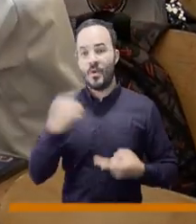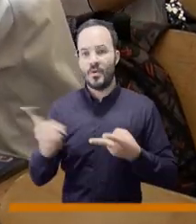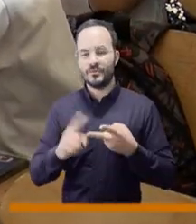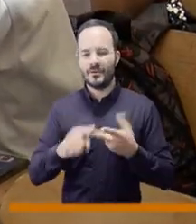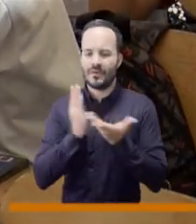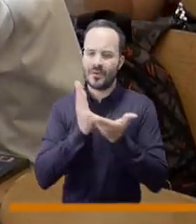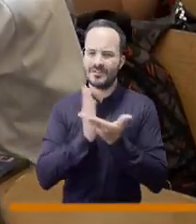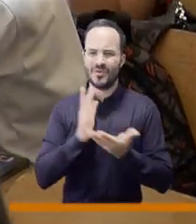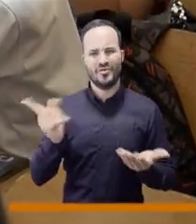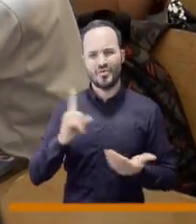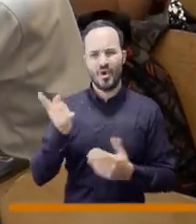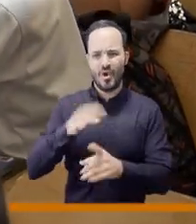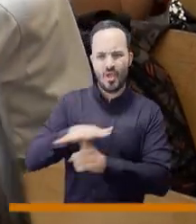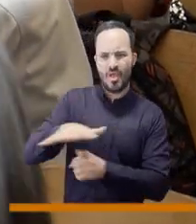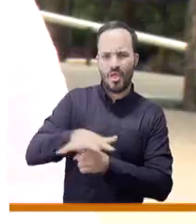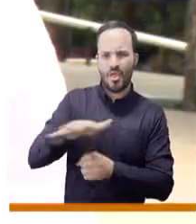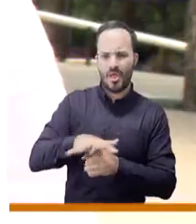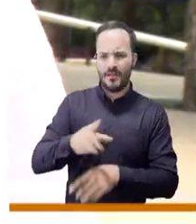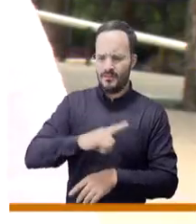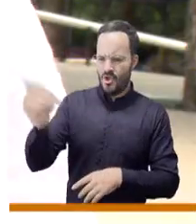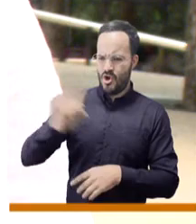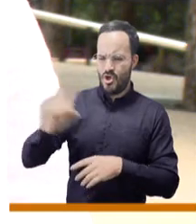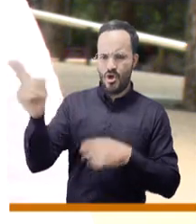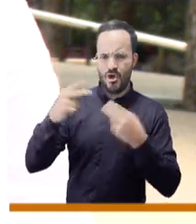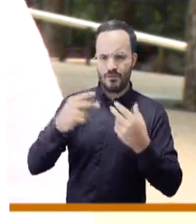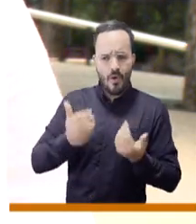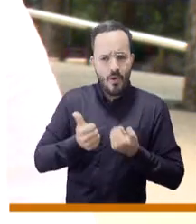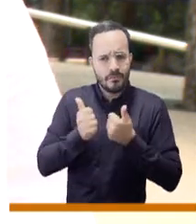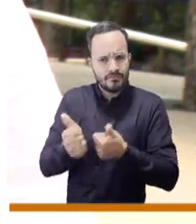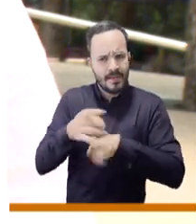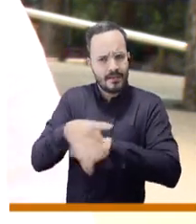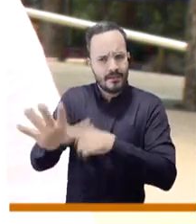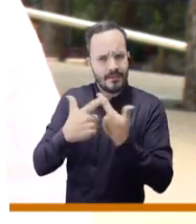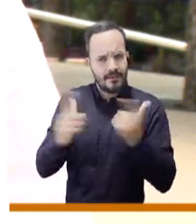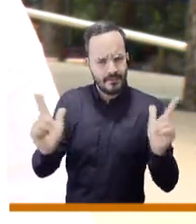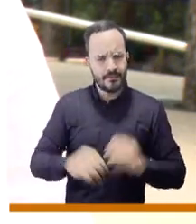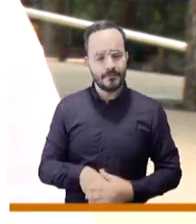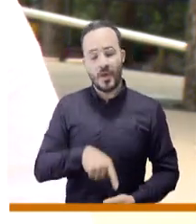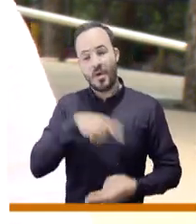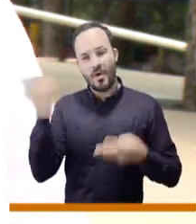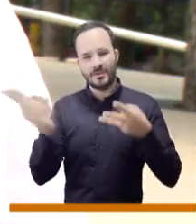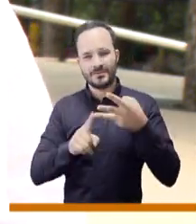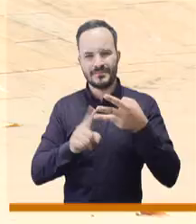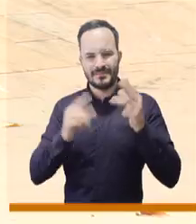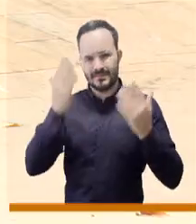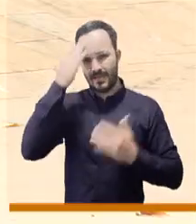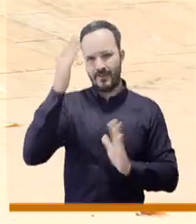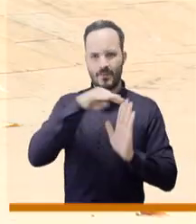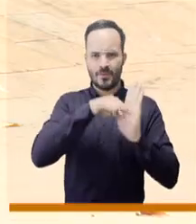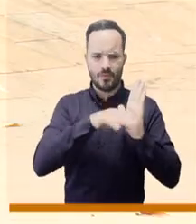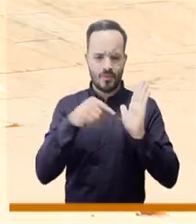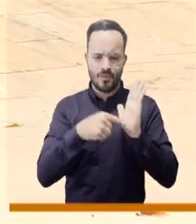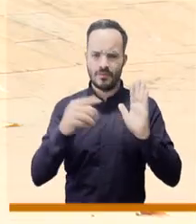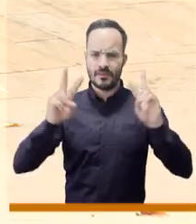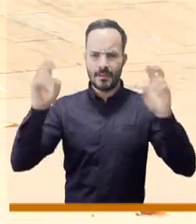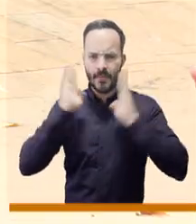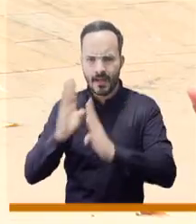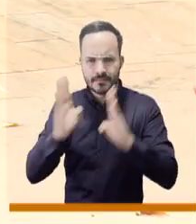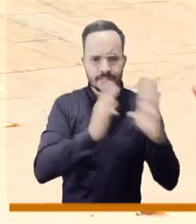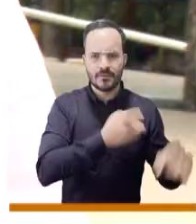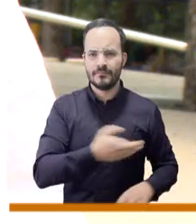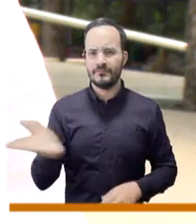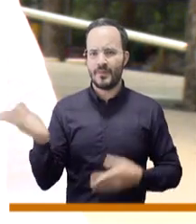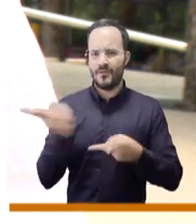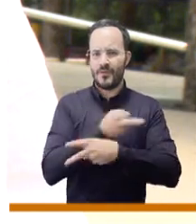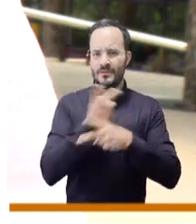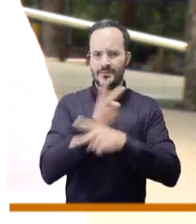los asuntos que le hemos puesto de manifiesto. También hacerle control político a la implementación del acuerdo que tiene que ver con los protocolos